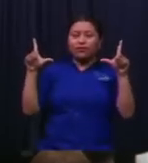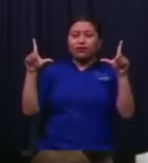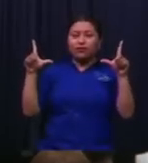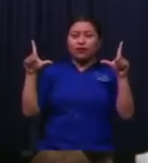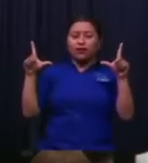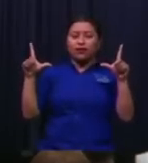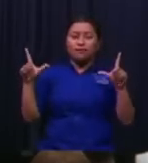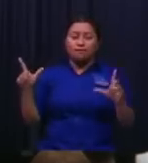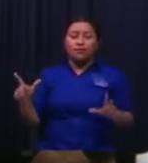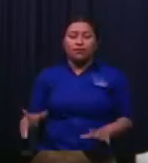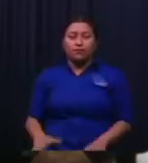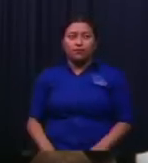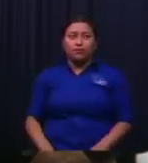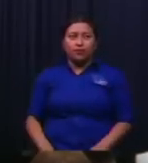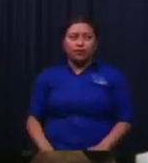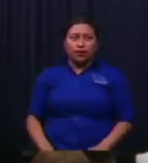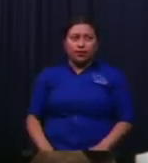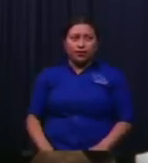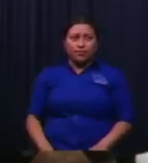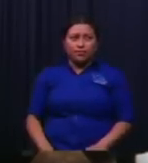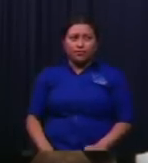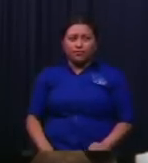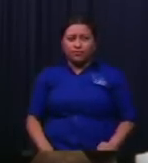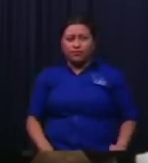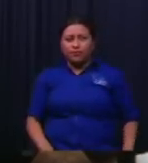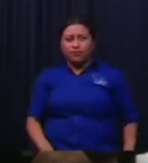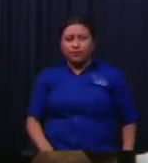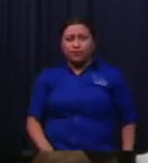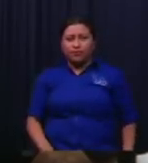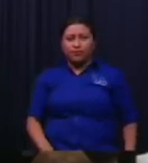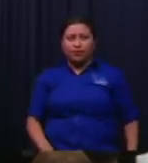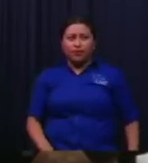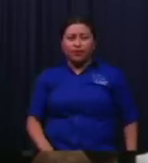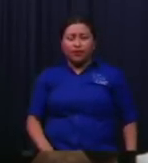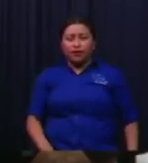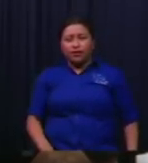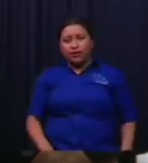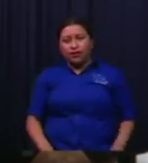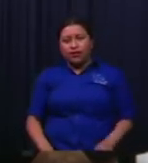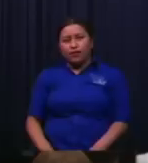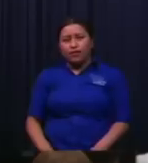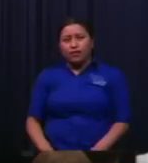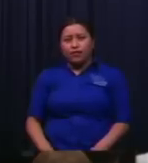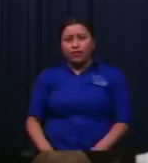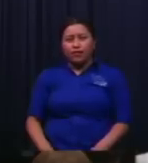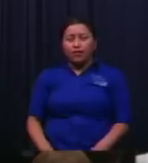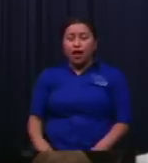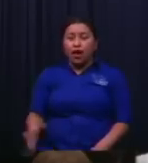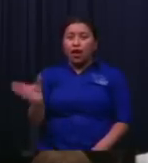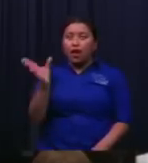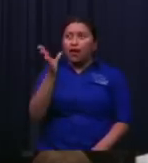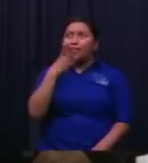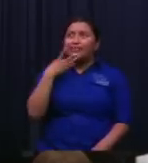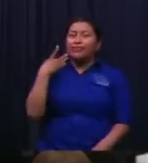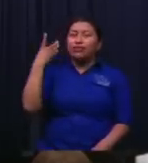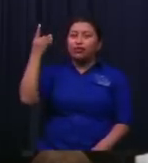definitivamente. No es que tal vez yo descubrí el agua azucarada, ¿verdad, hermanos? Pero definitivamente Dios está